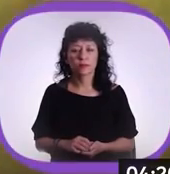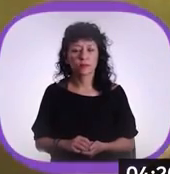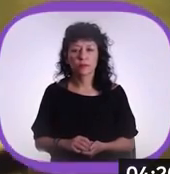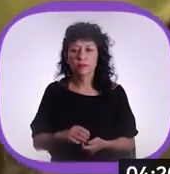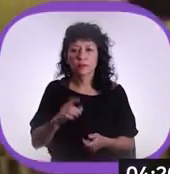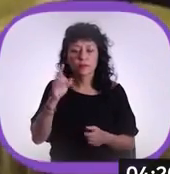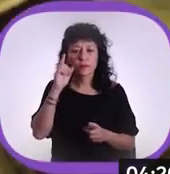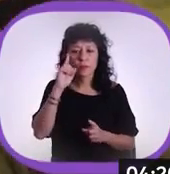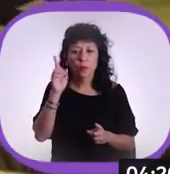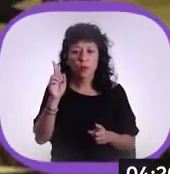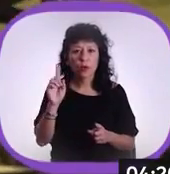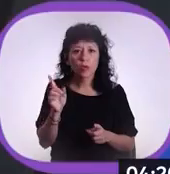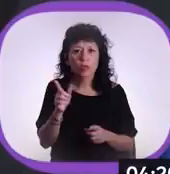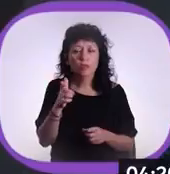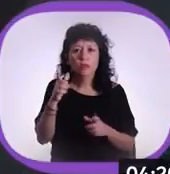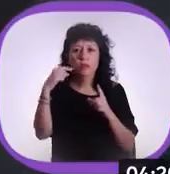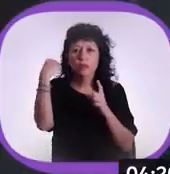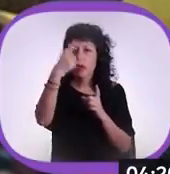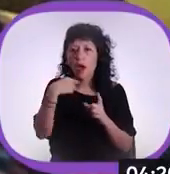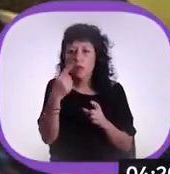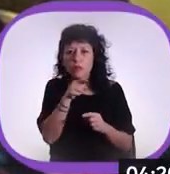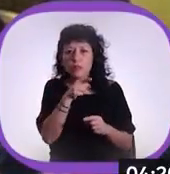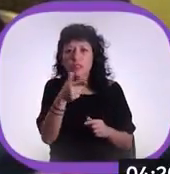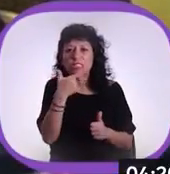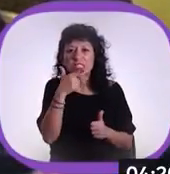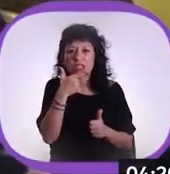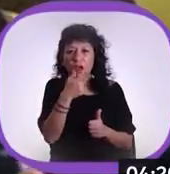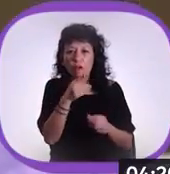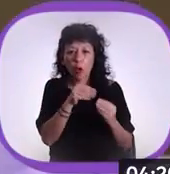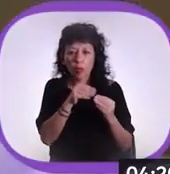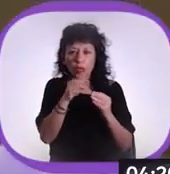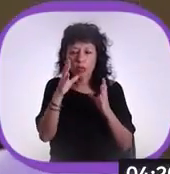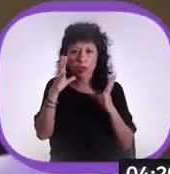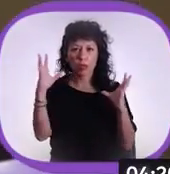¡Wow! No creí que la cabeza de Stanford llegaría a ser más grande.